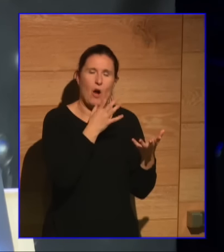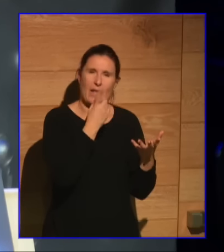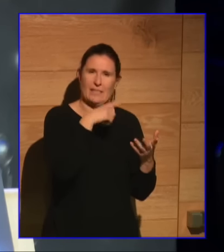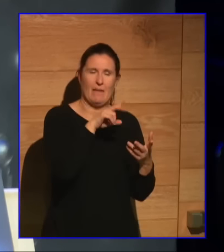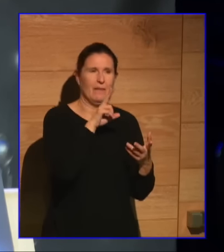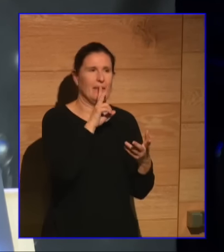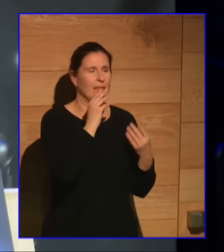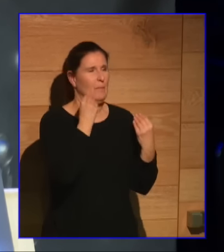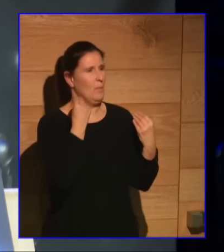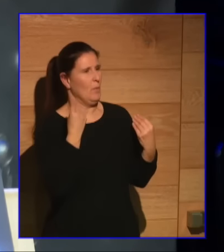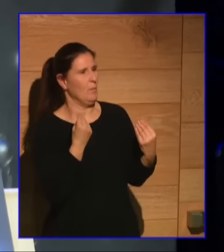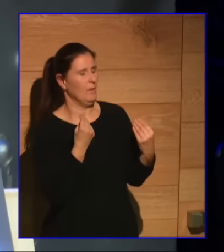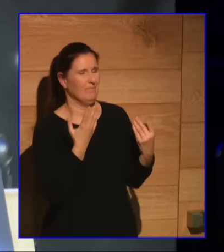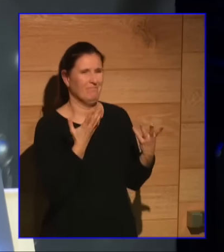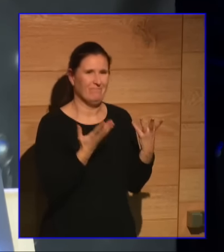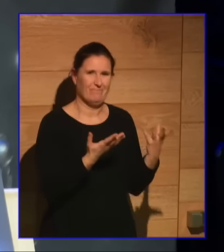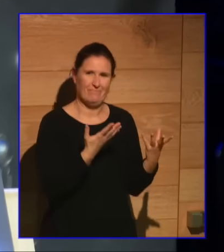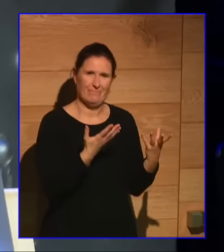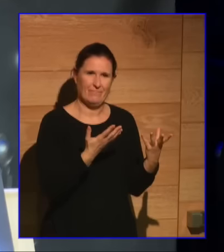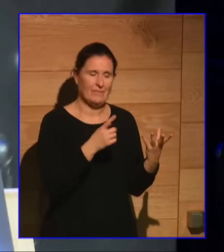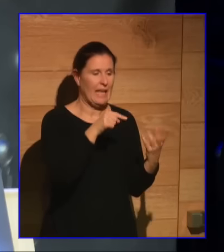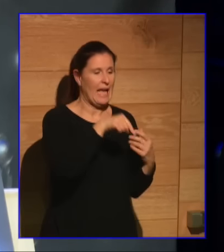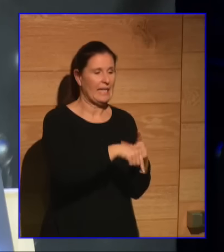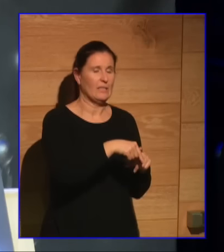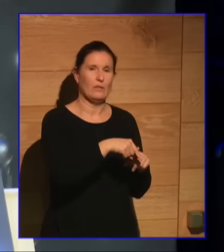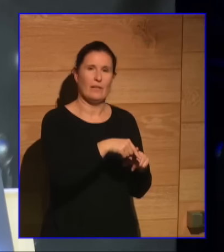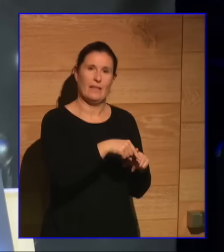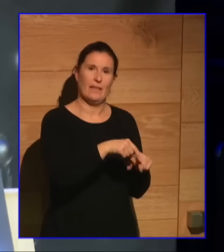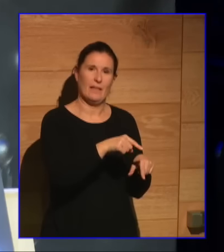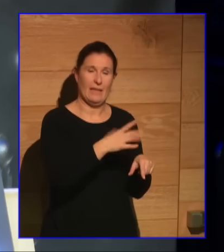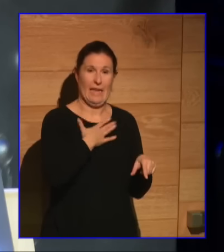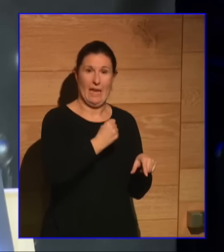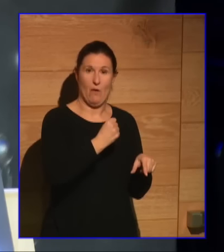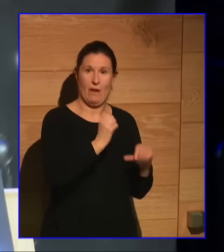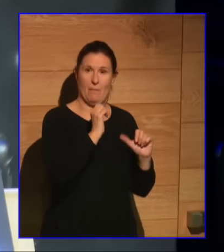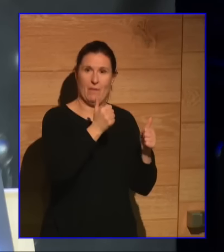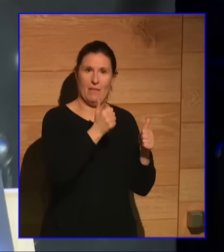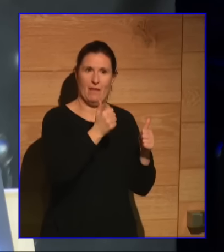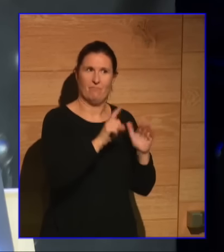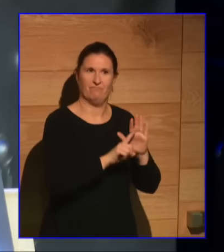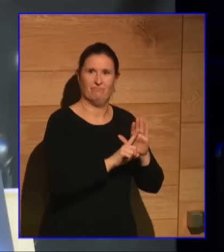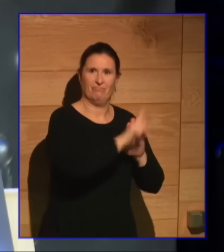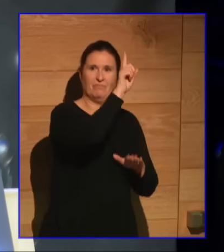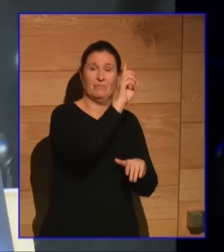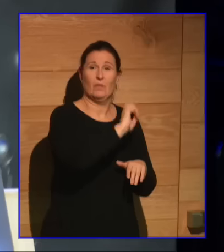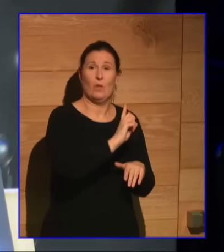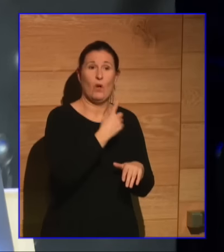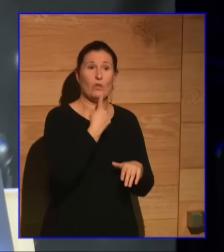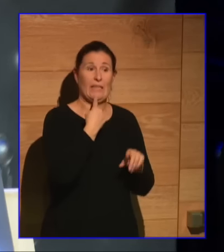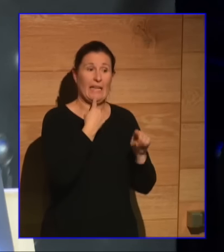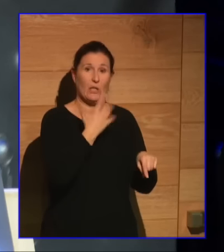de la semiótica, porque además no dicen aquí es donde el héroe vuela, sino aquí es donde el héroe alcanza los